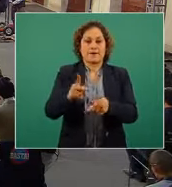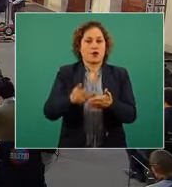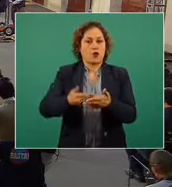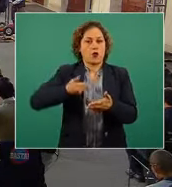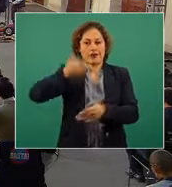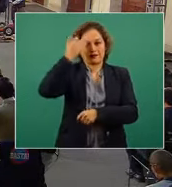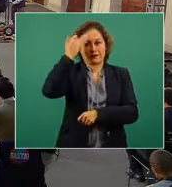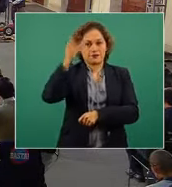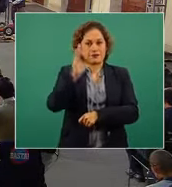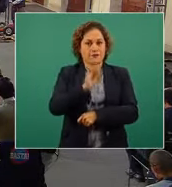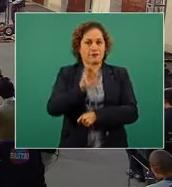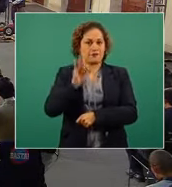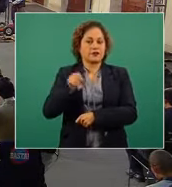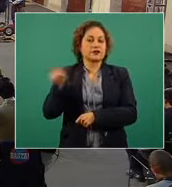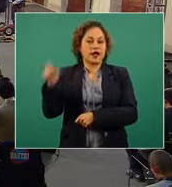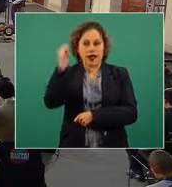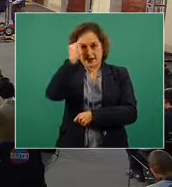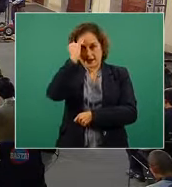India.